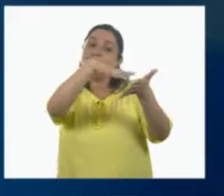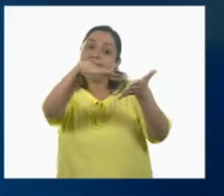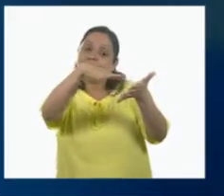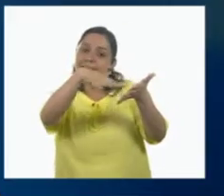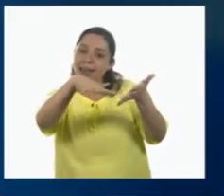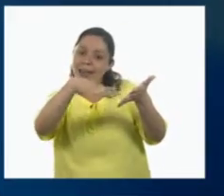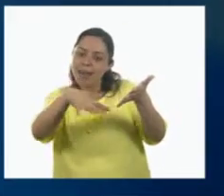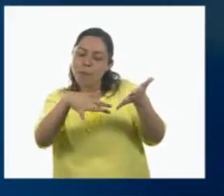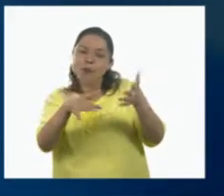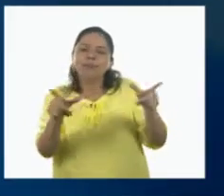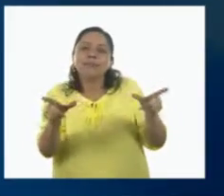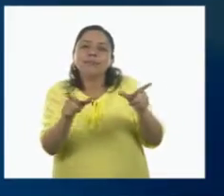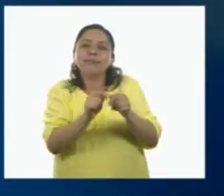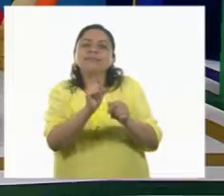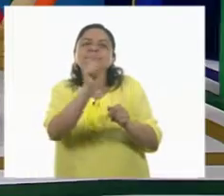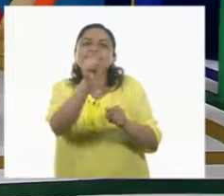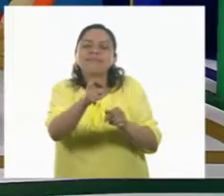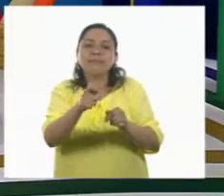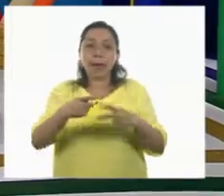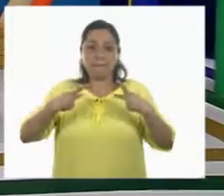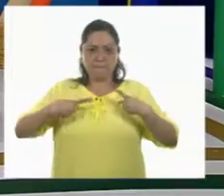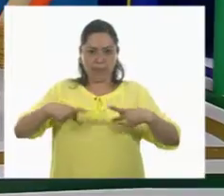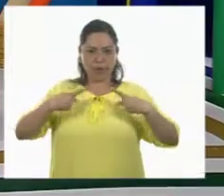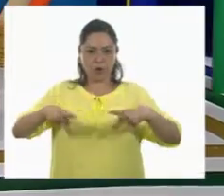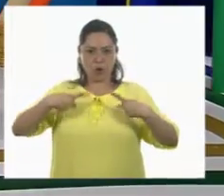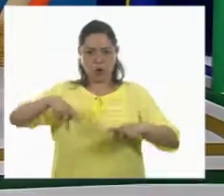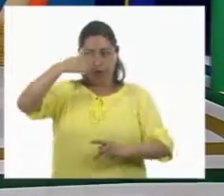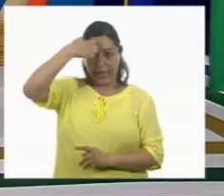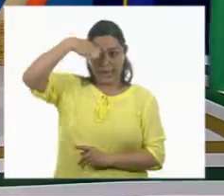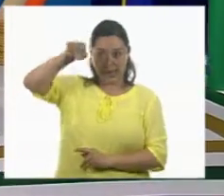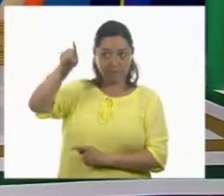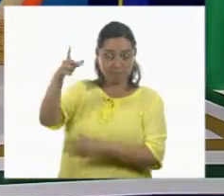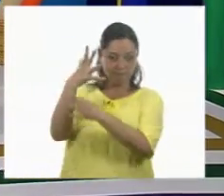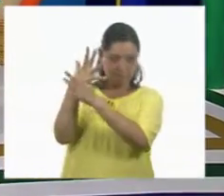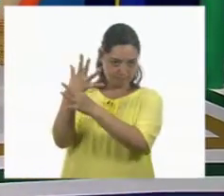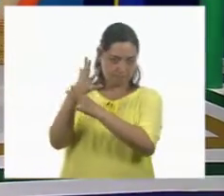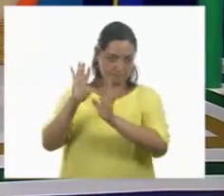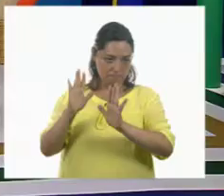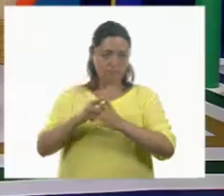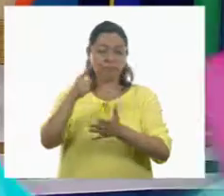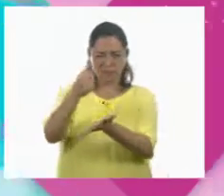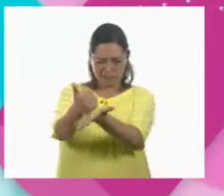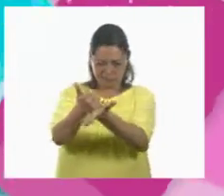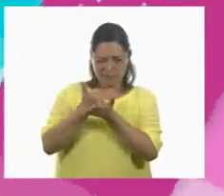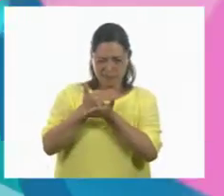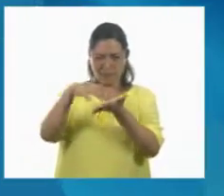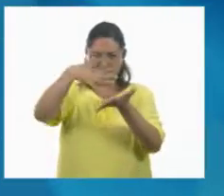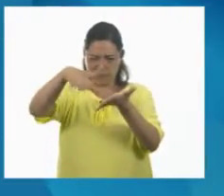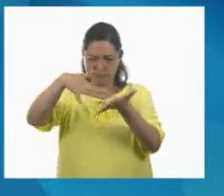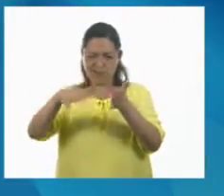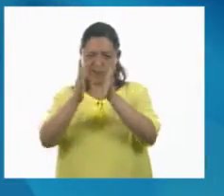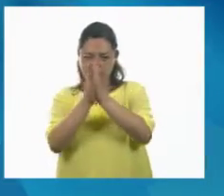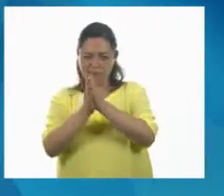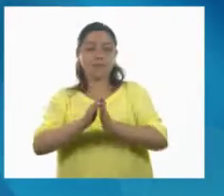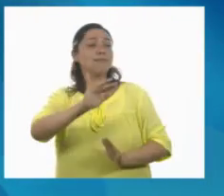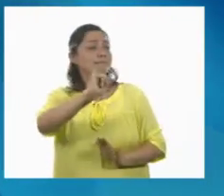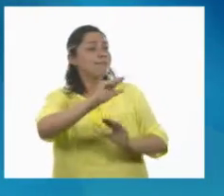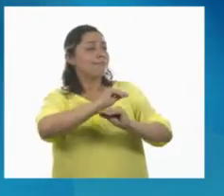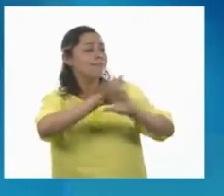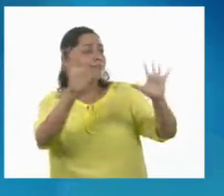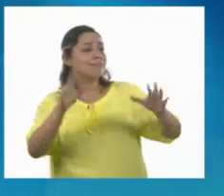fragmento de un extranjero? Es un testimonio, mira. ¿Me ayudas a leerlo, Ale? Sí, claro que